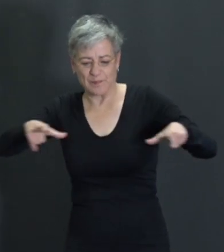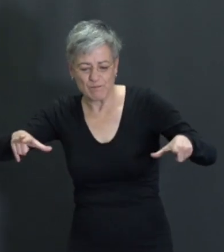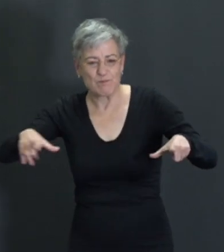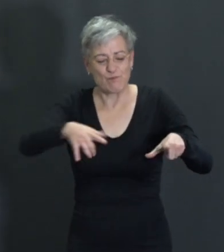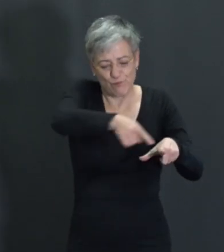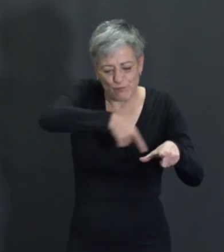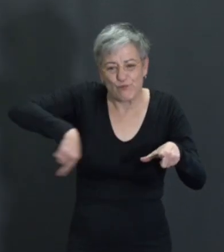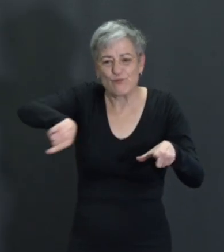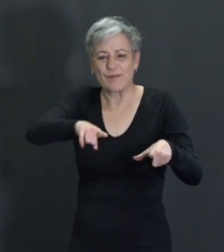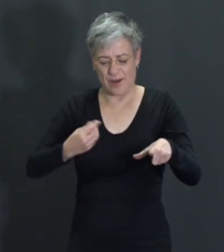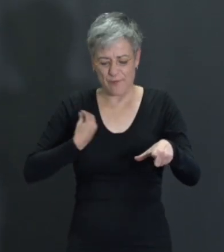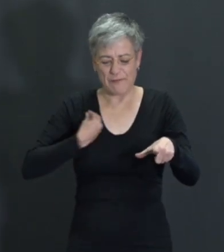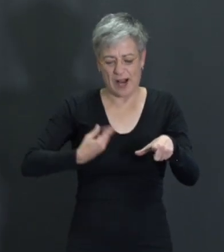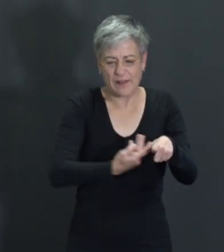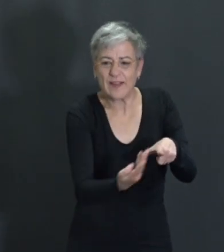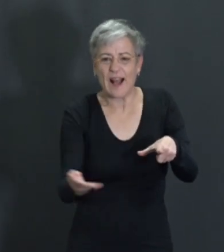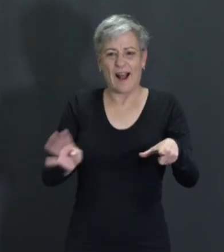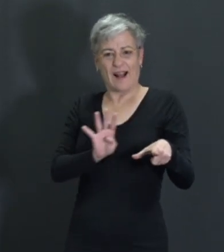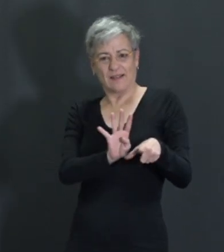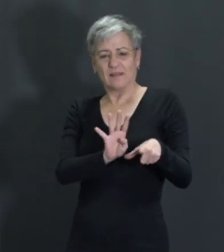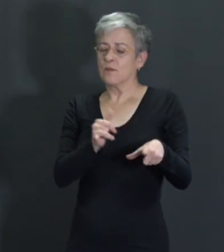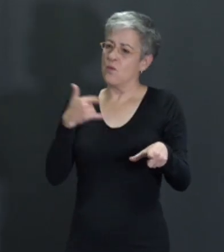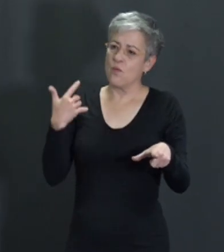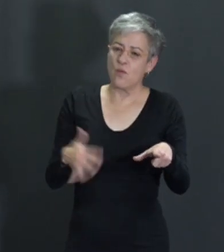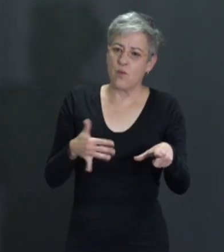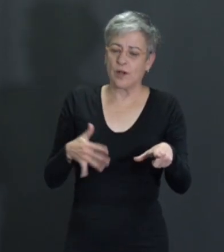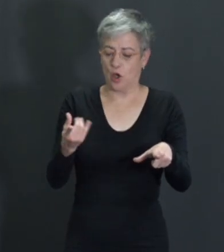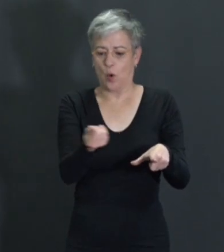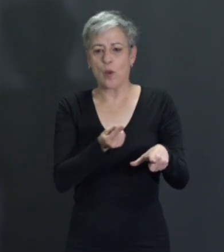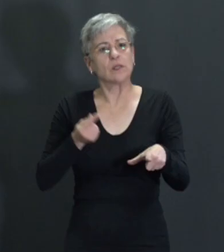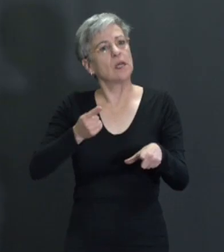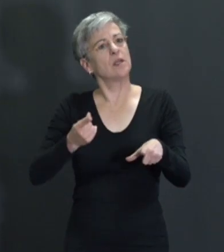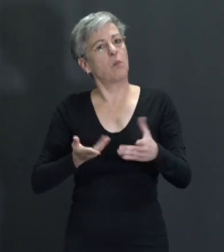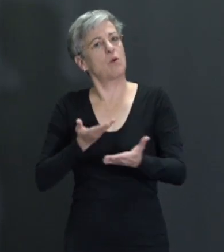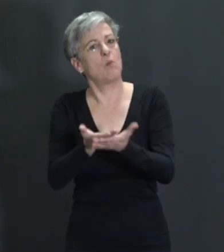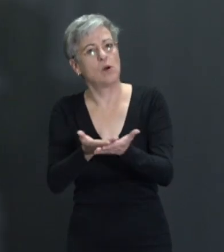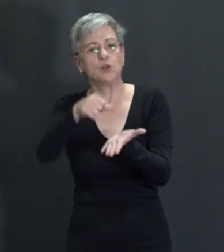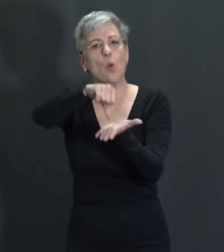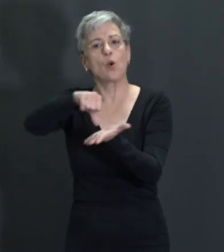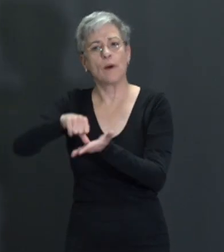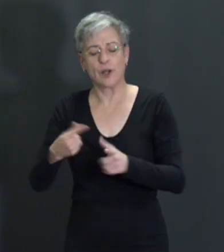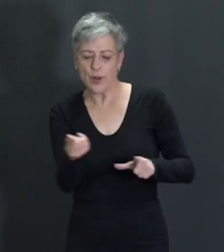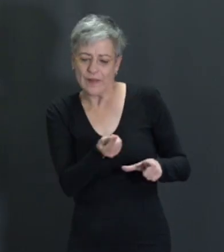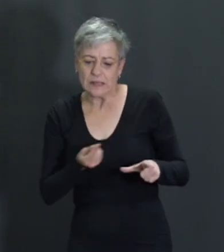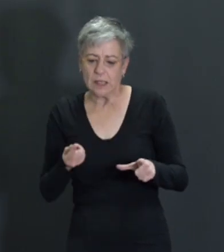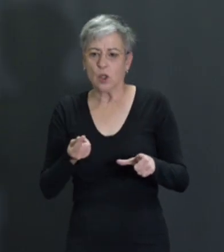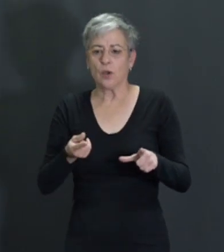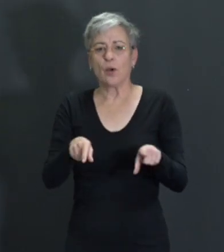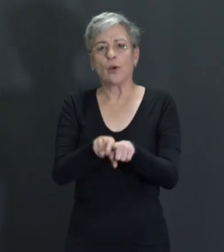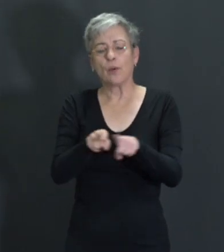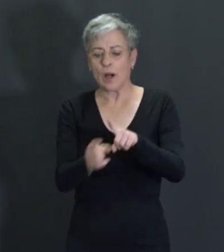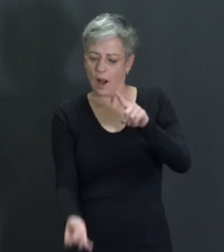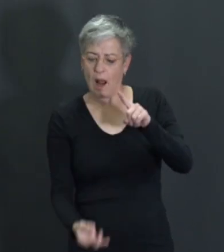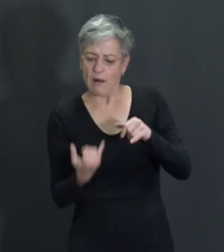Barcelona, ¿no? Pero siempre lo recuerdo como un diseño urbano, una propuesta, un proyecto de diseño urbano ha